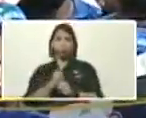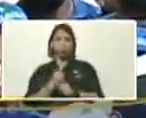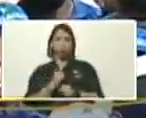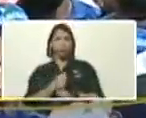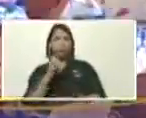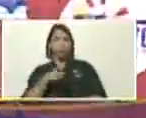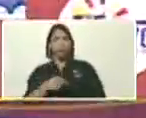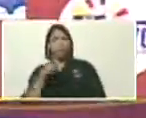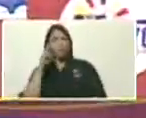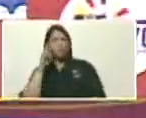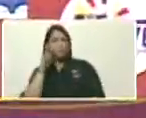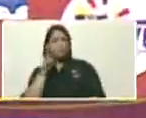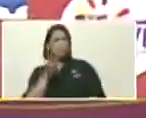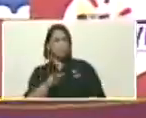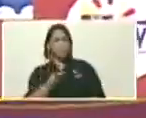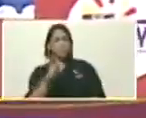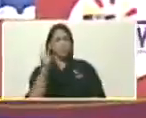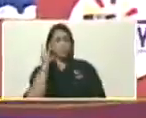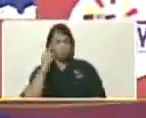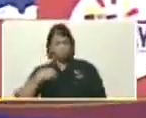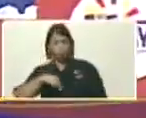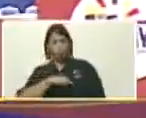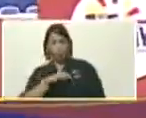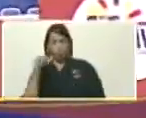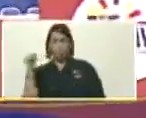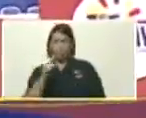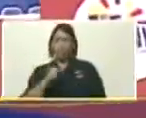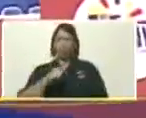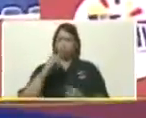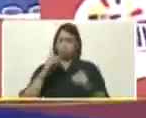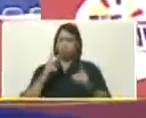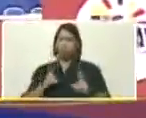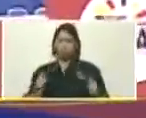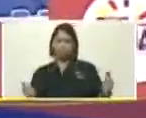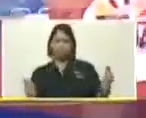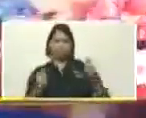género, porque nosotras sí estamos decididas a